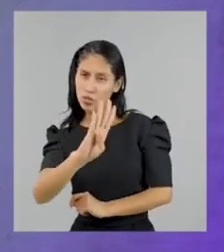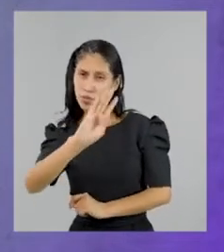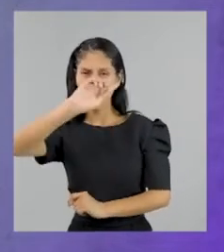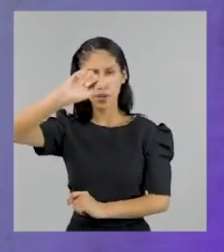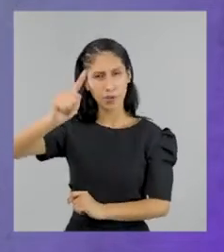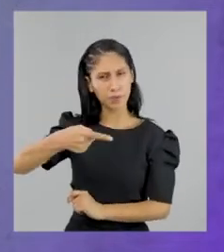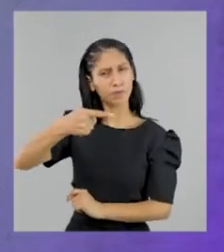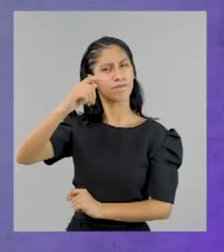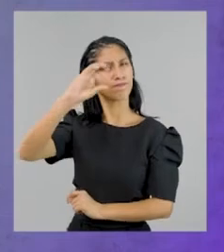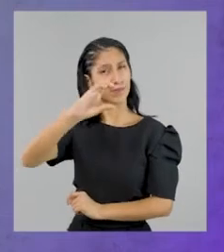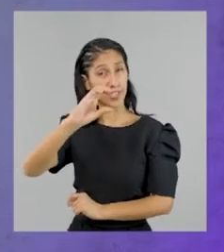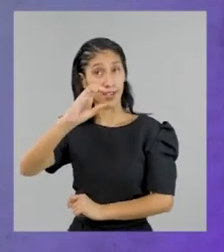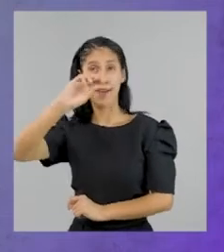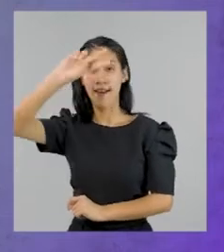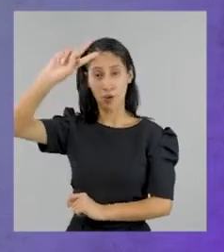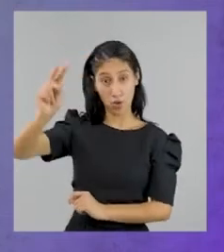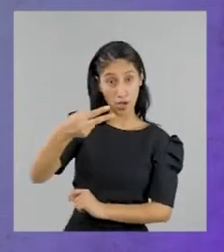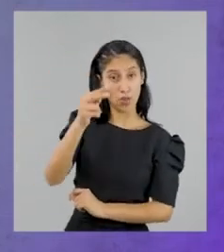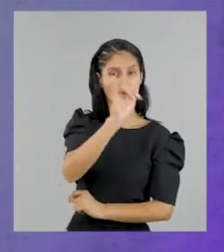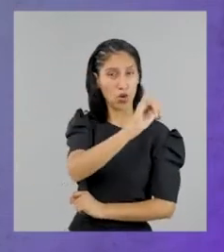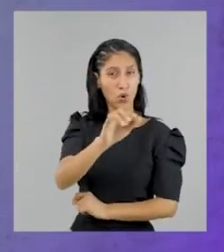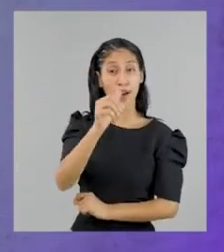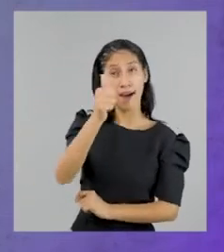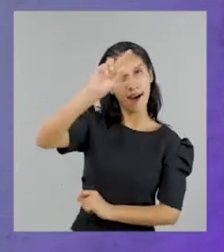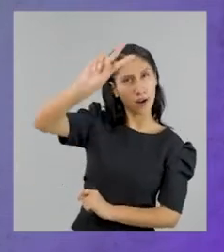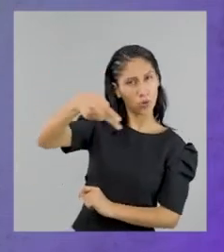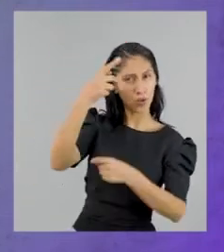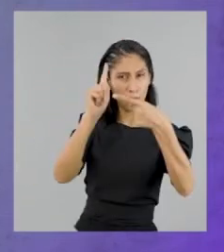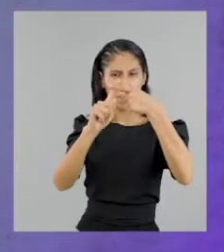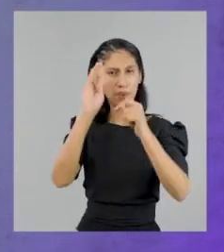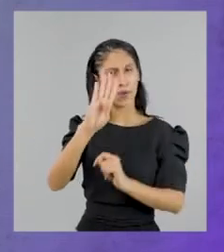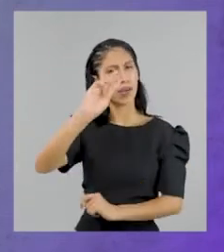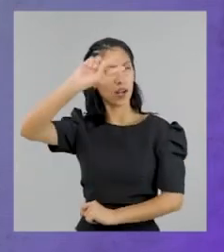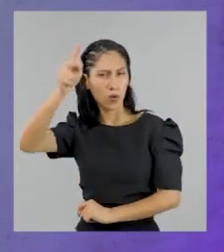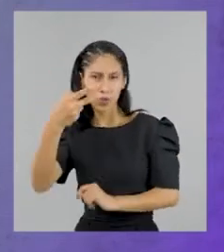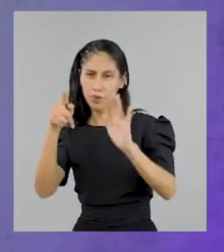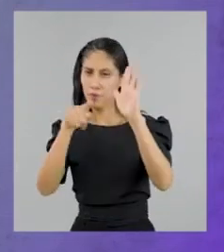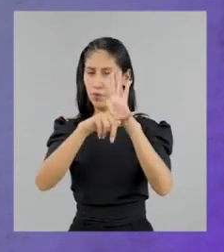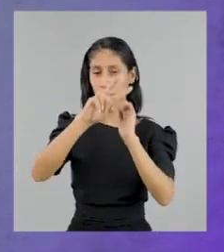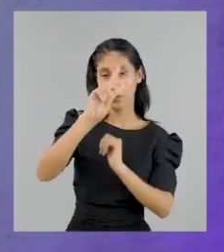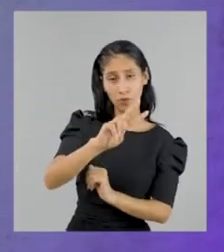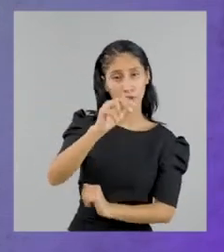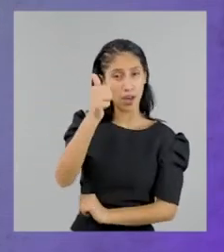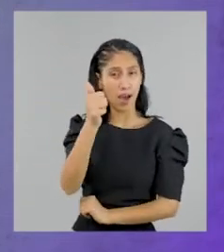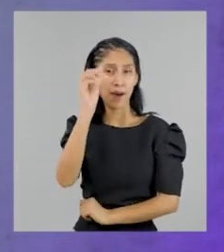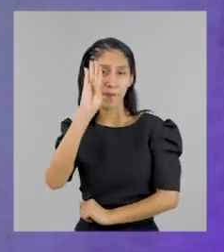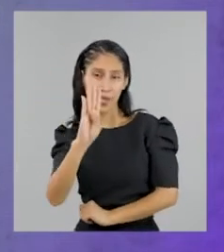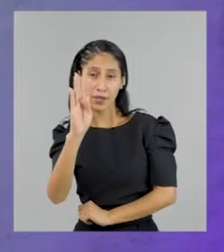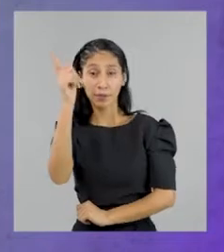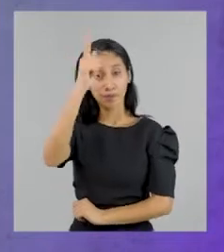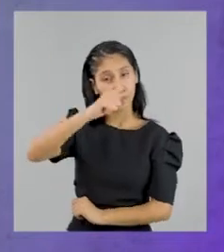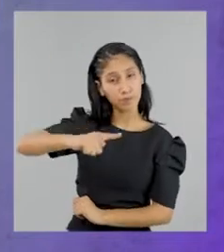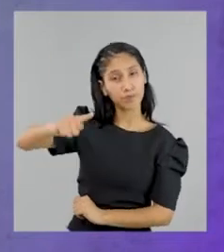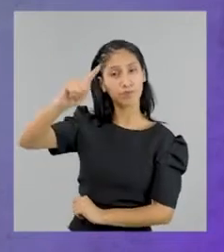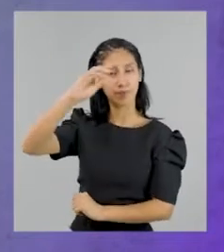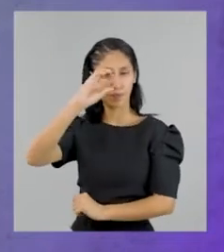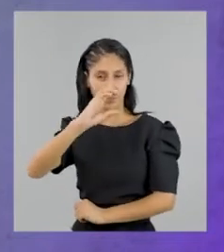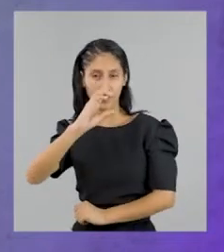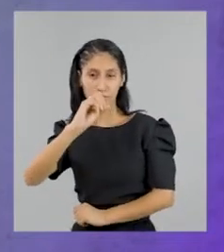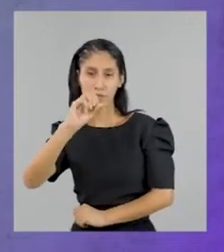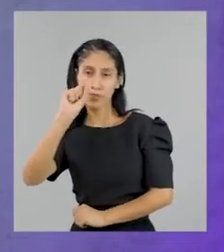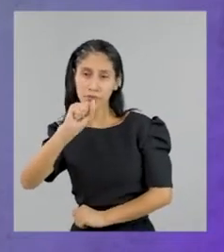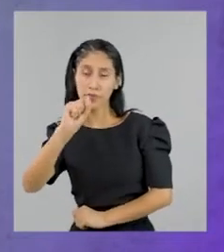coseno de B. C al cuadrado igual A al cuadrado más B al cuadrado menos